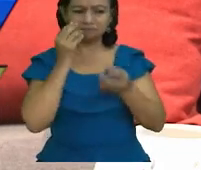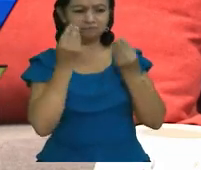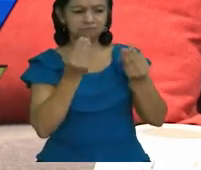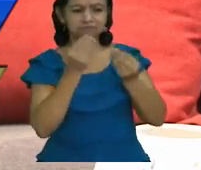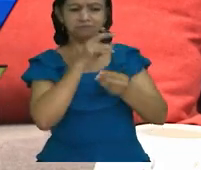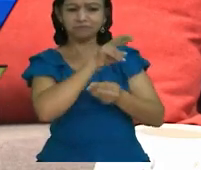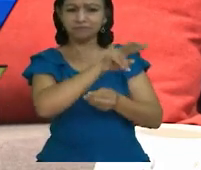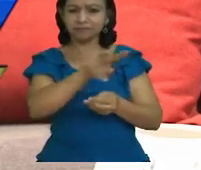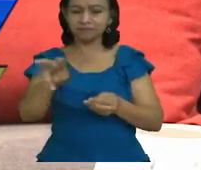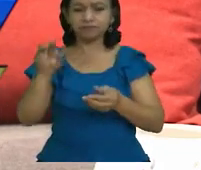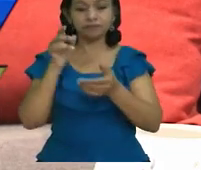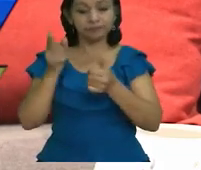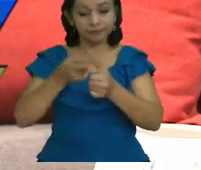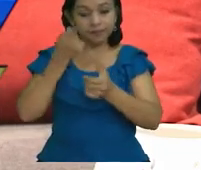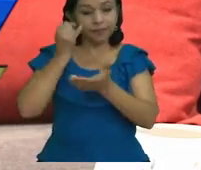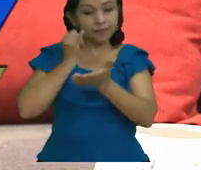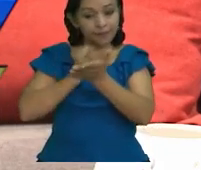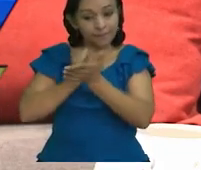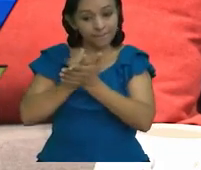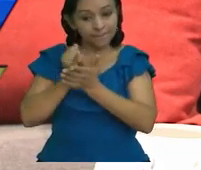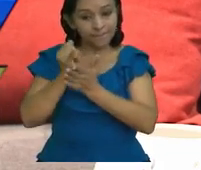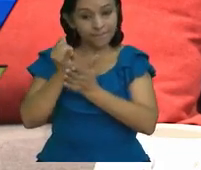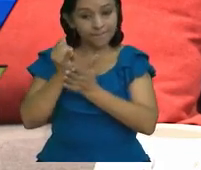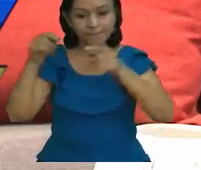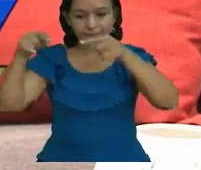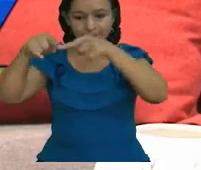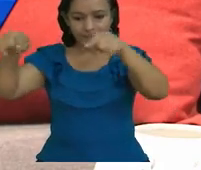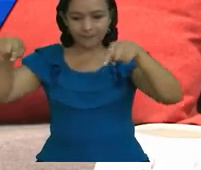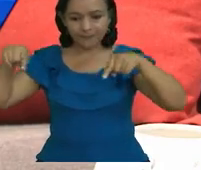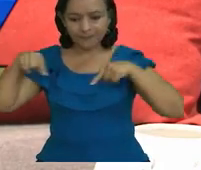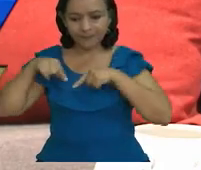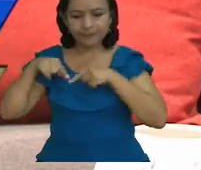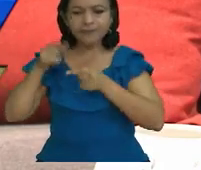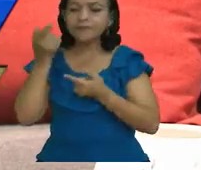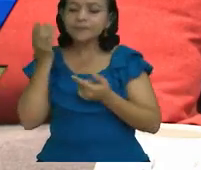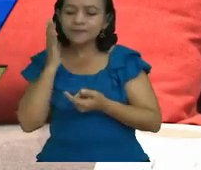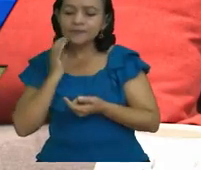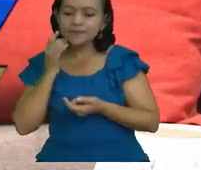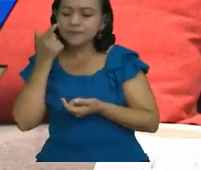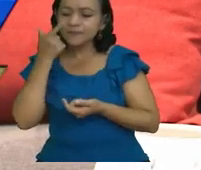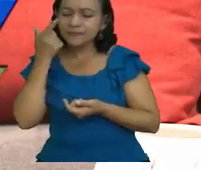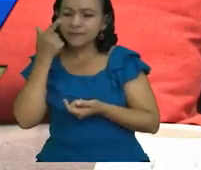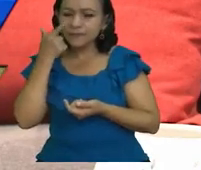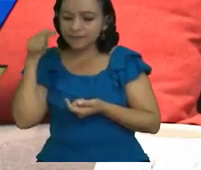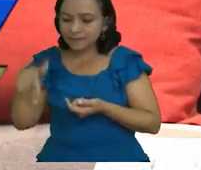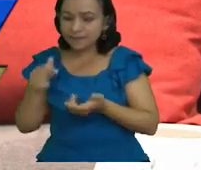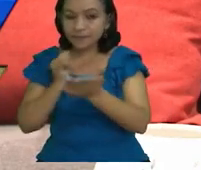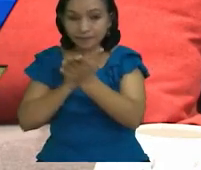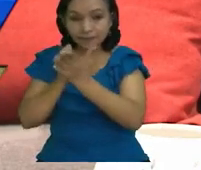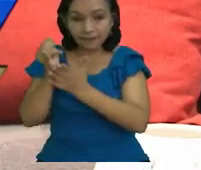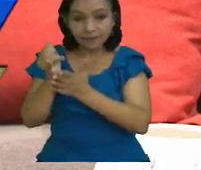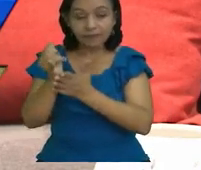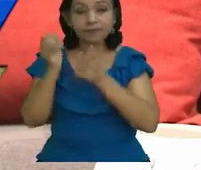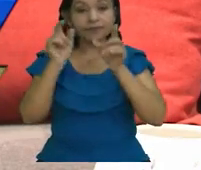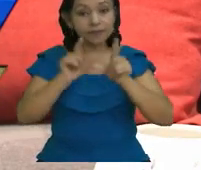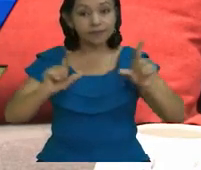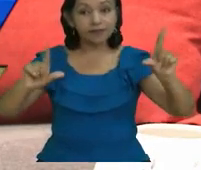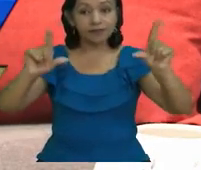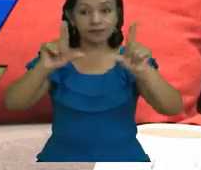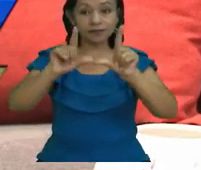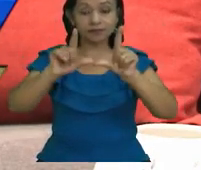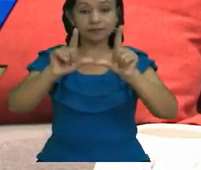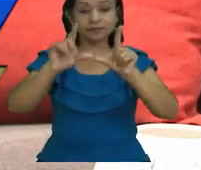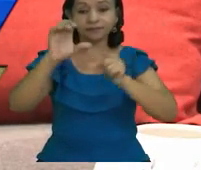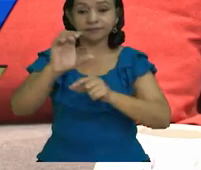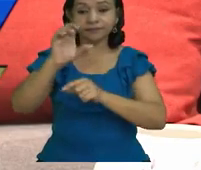investigación. Investigamos, hacemos parcelas de implementación, tanto en nuestras áreas, en nuestro